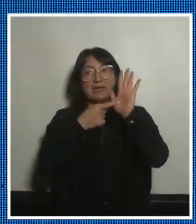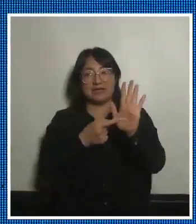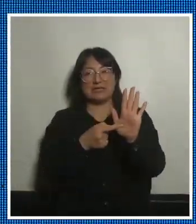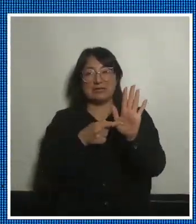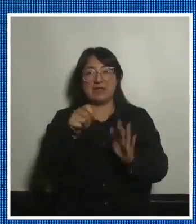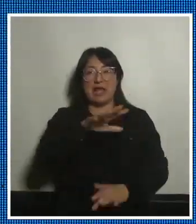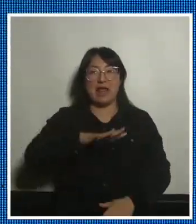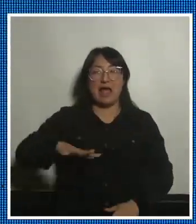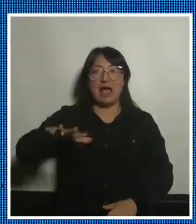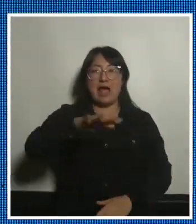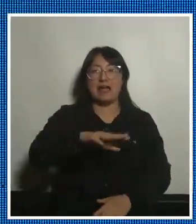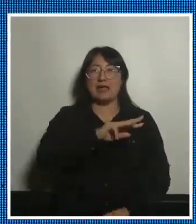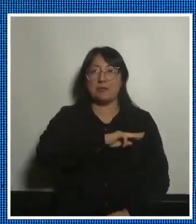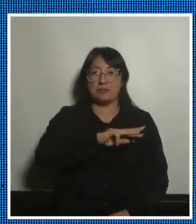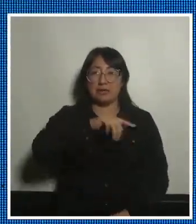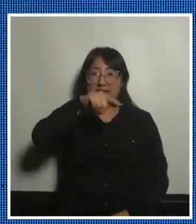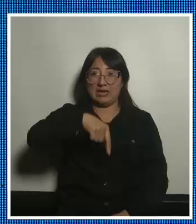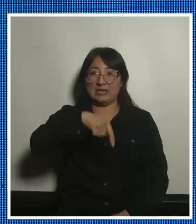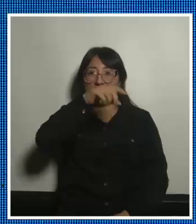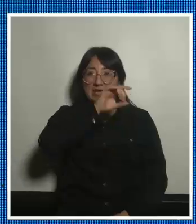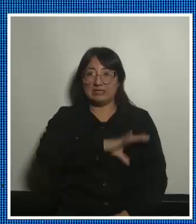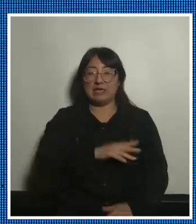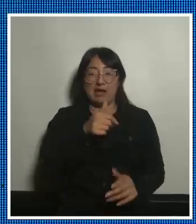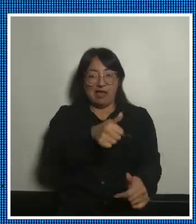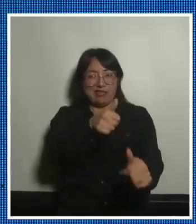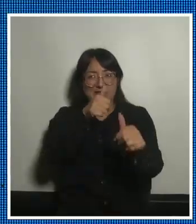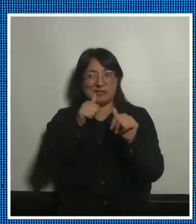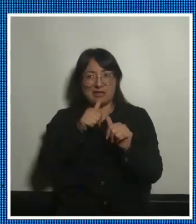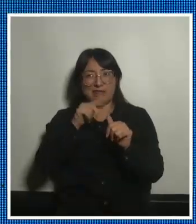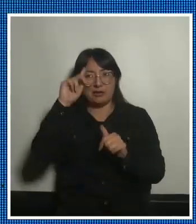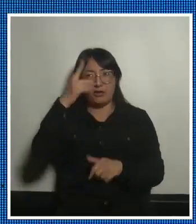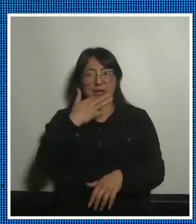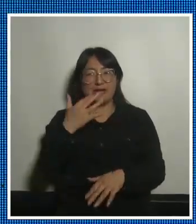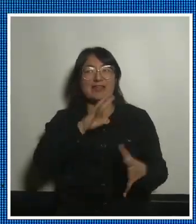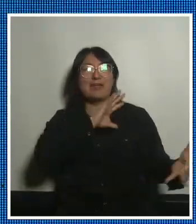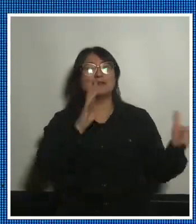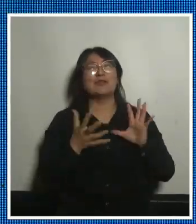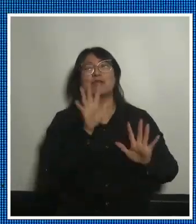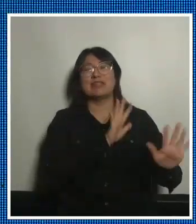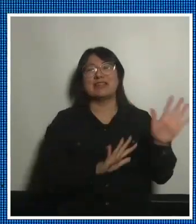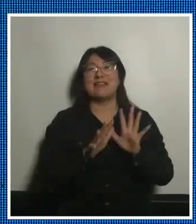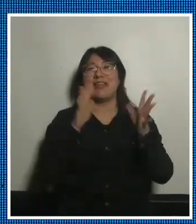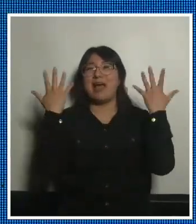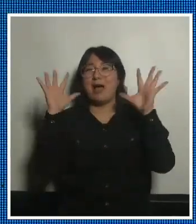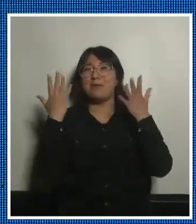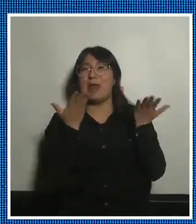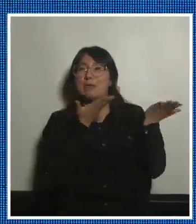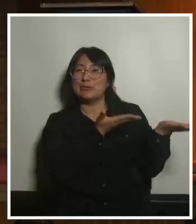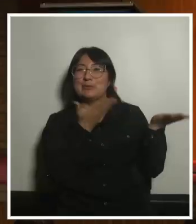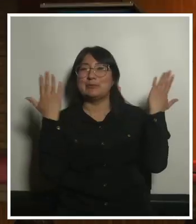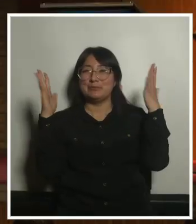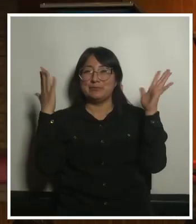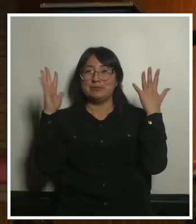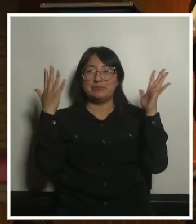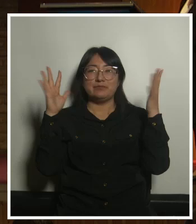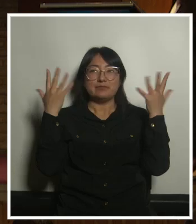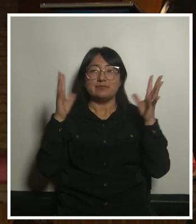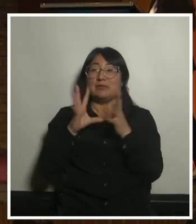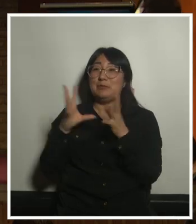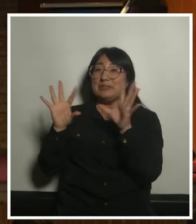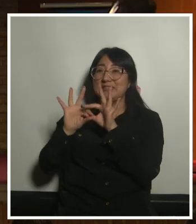áreas metropolitanas costeras en Chile, desafíos para la sustentabilidad. Un aplauso para ella, por favor. Muchas